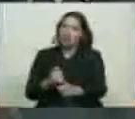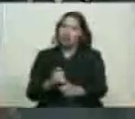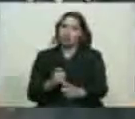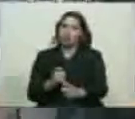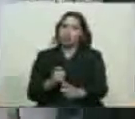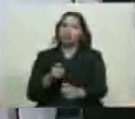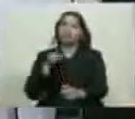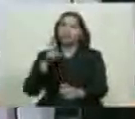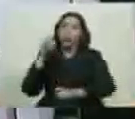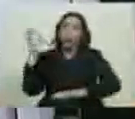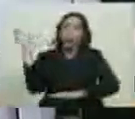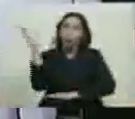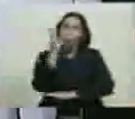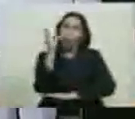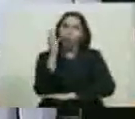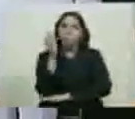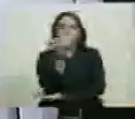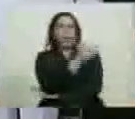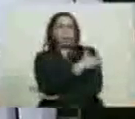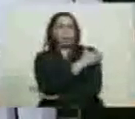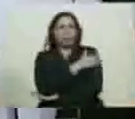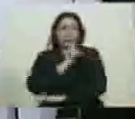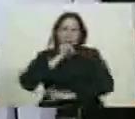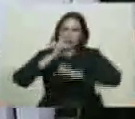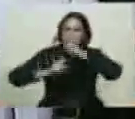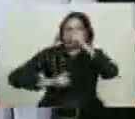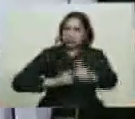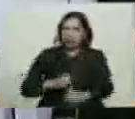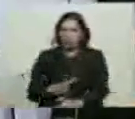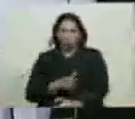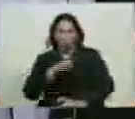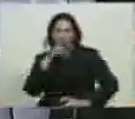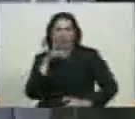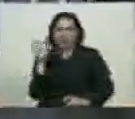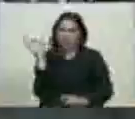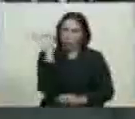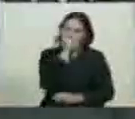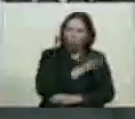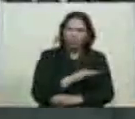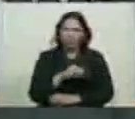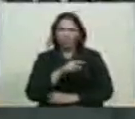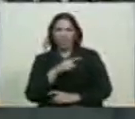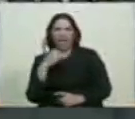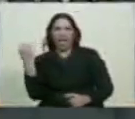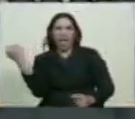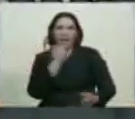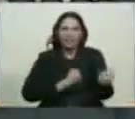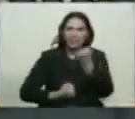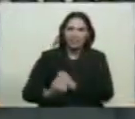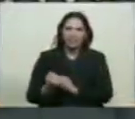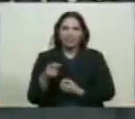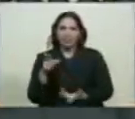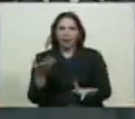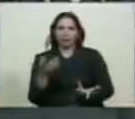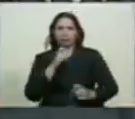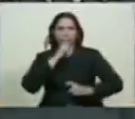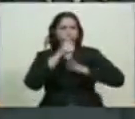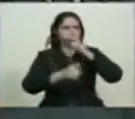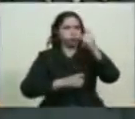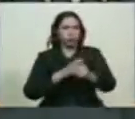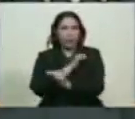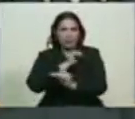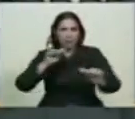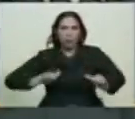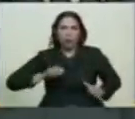desde Bogotá y la oligarquía colombiana rancia, asesina, criminal, cómo envidian a la Fuerza